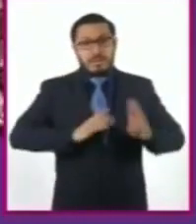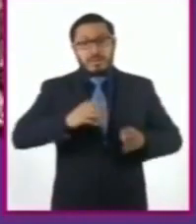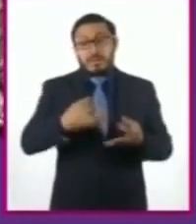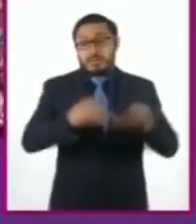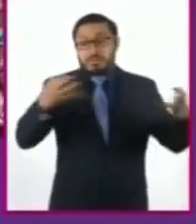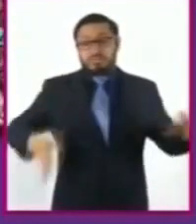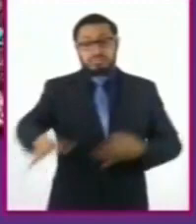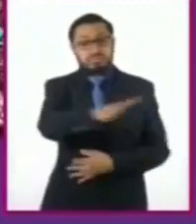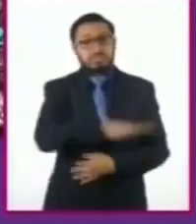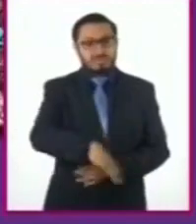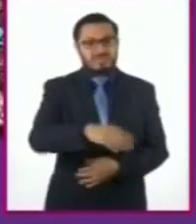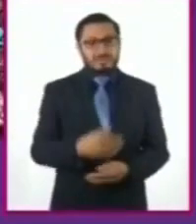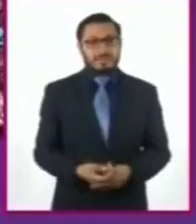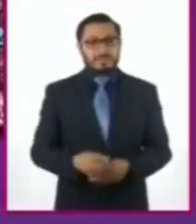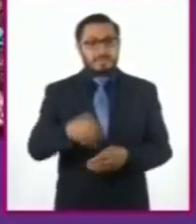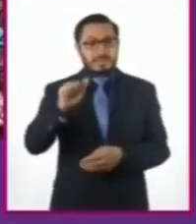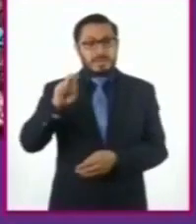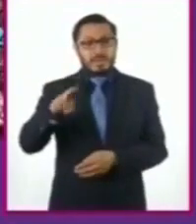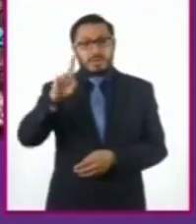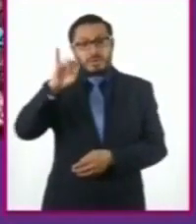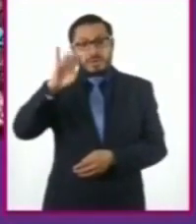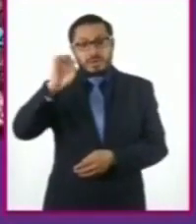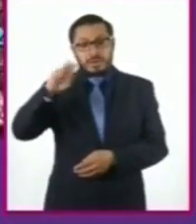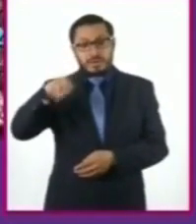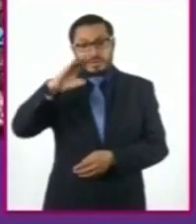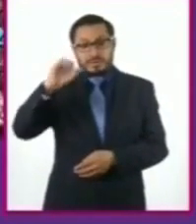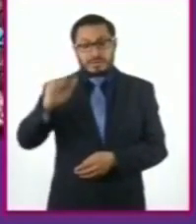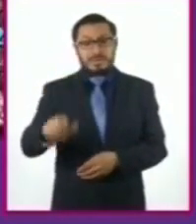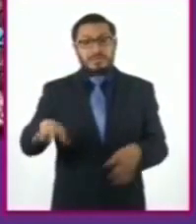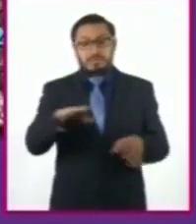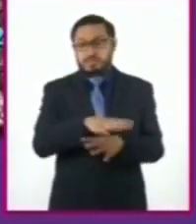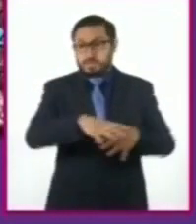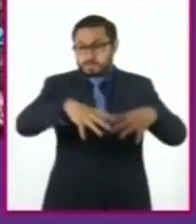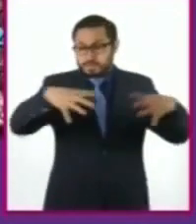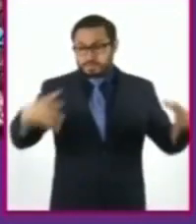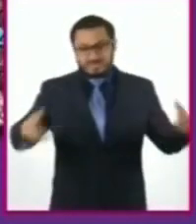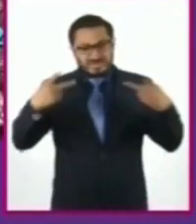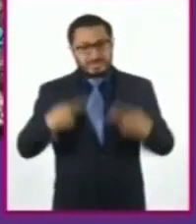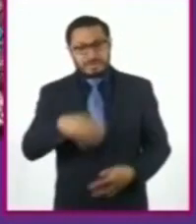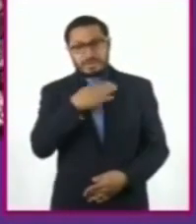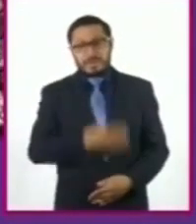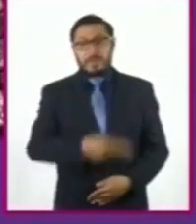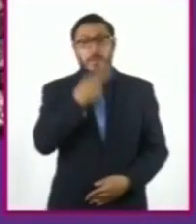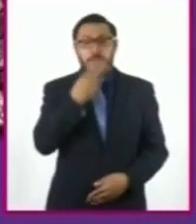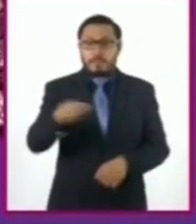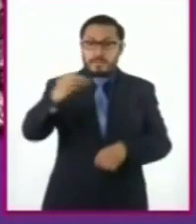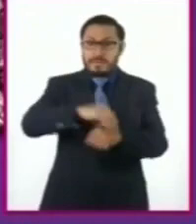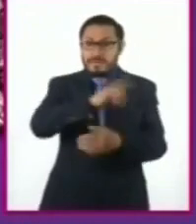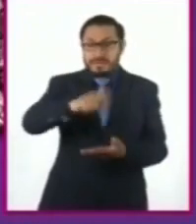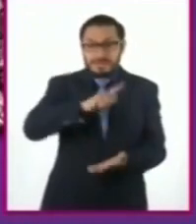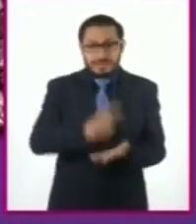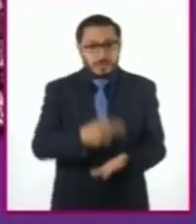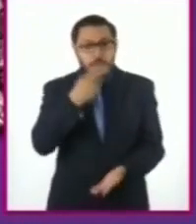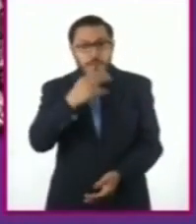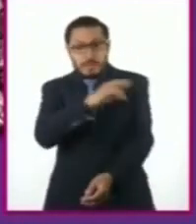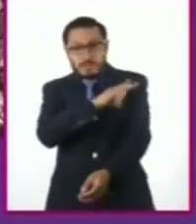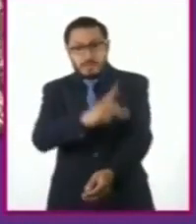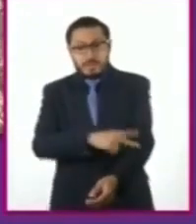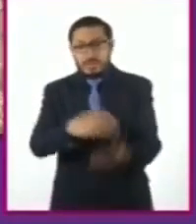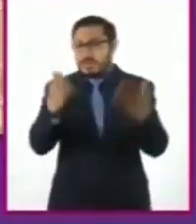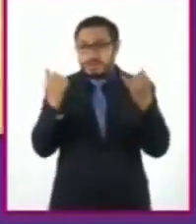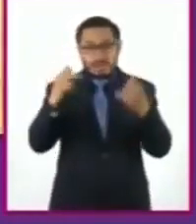La audiencia era un tribunal de justicia que aplicaba las leyes y ejercía el poder en ausencia del